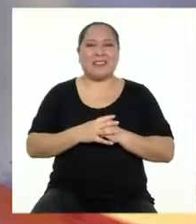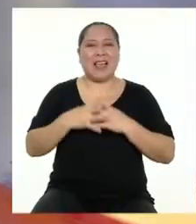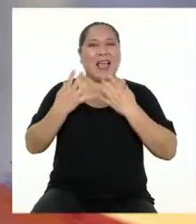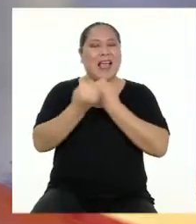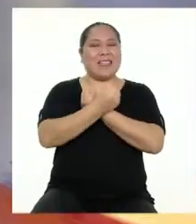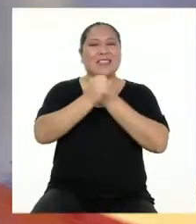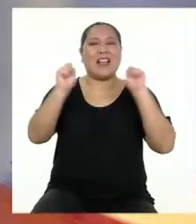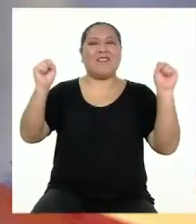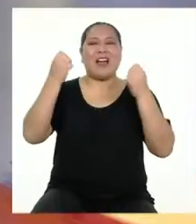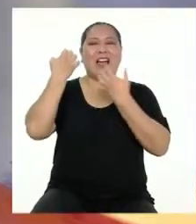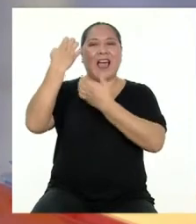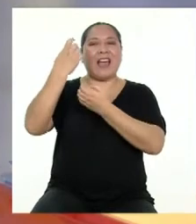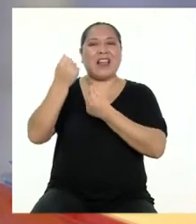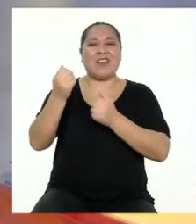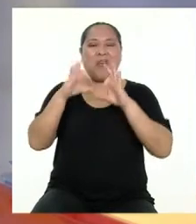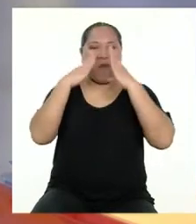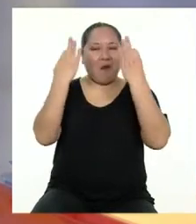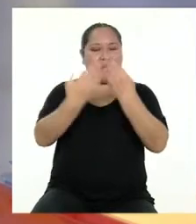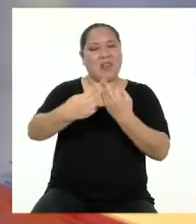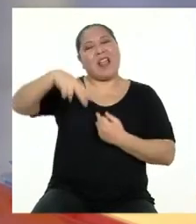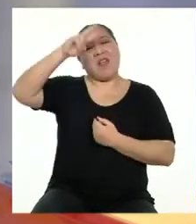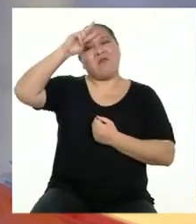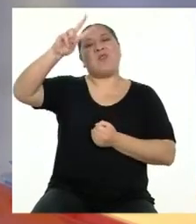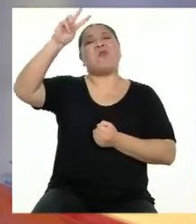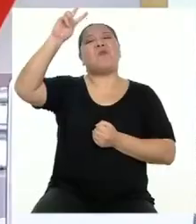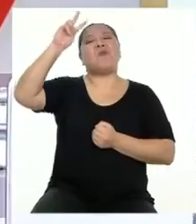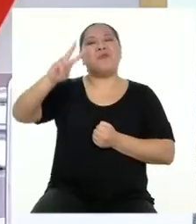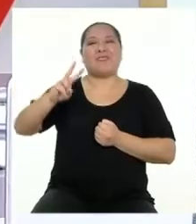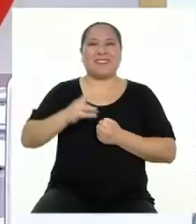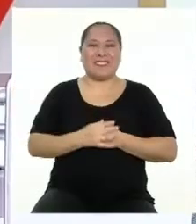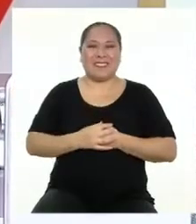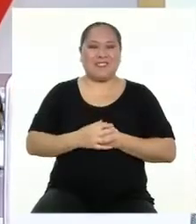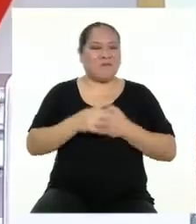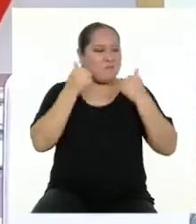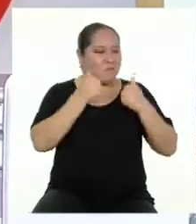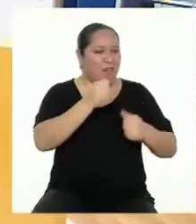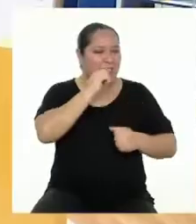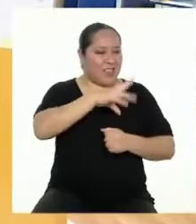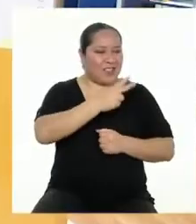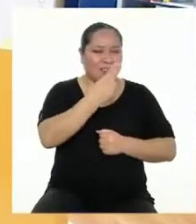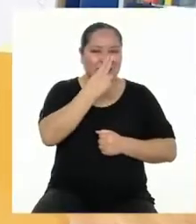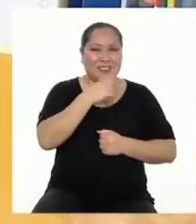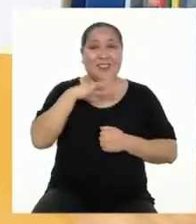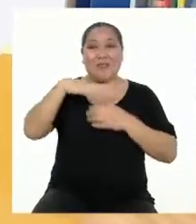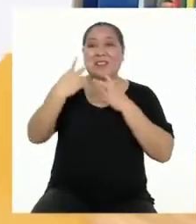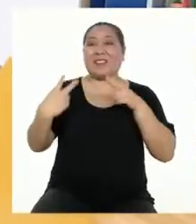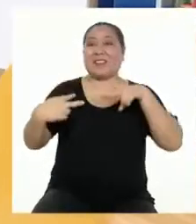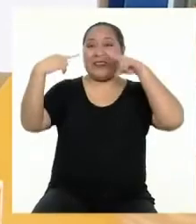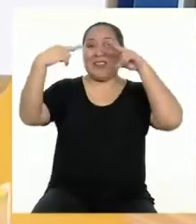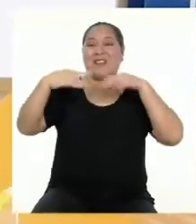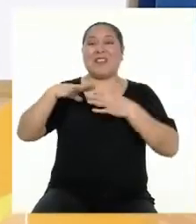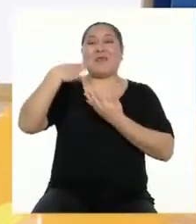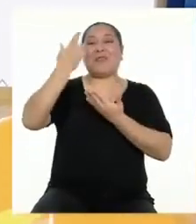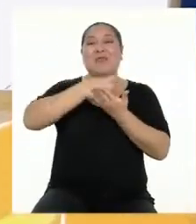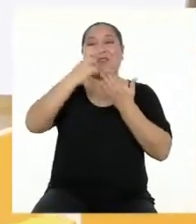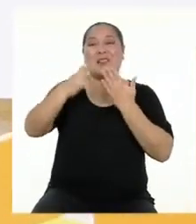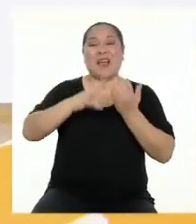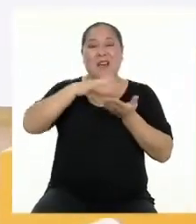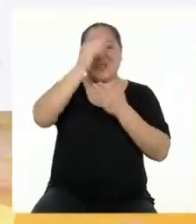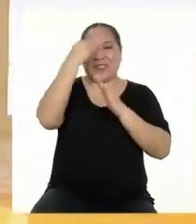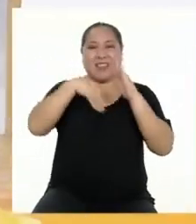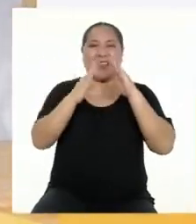deben satisfacer. 3. Piensen en las necesidades que priorizarán para planificar sus gastos. 4. Elaboren